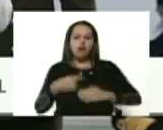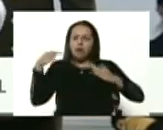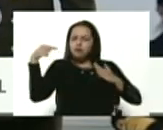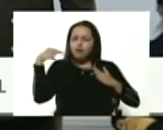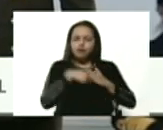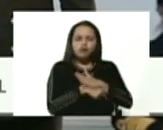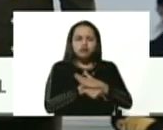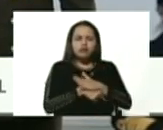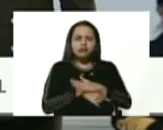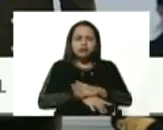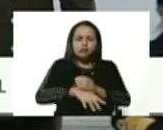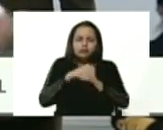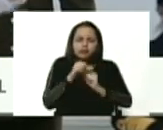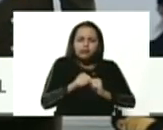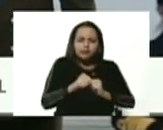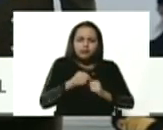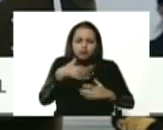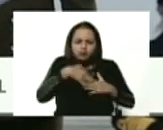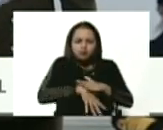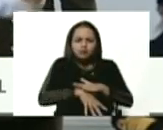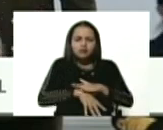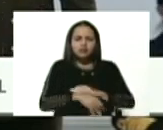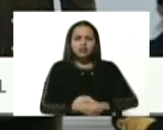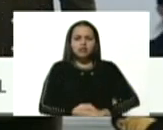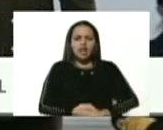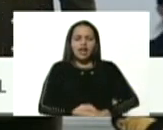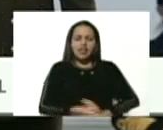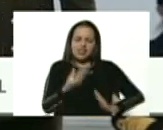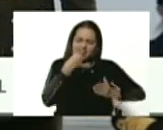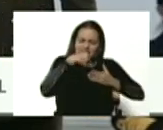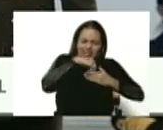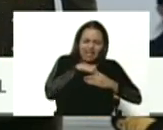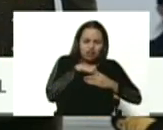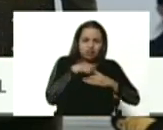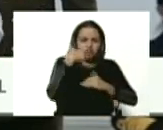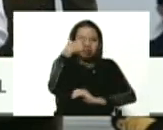profundamente arraigada en el ser popular.